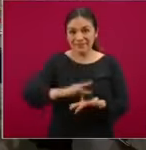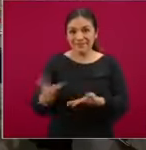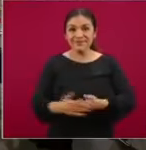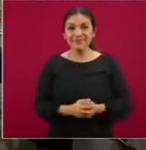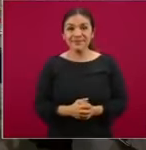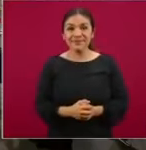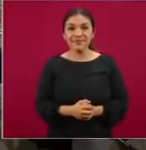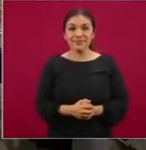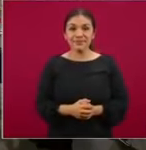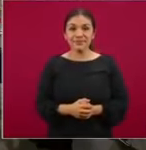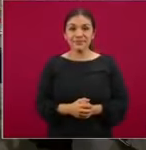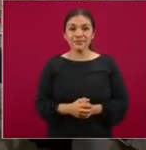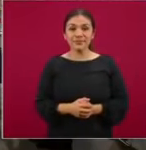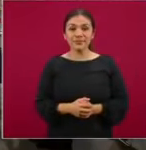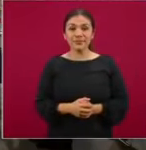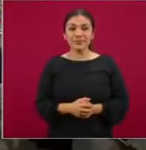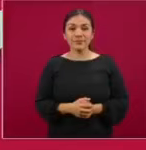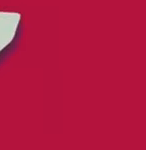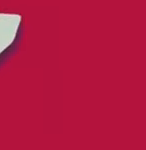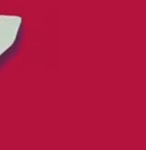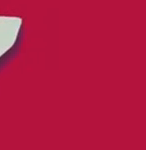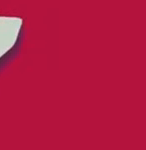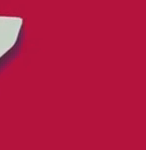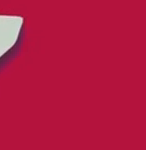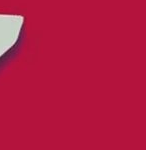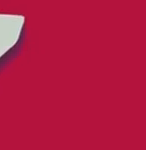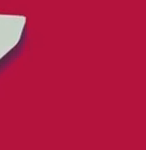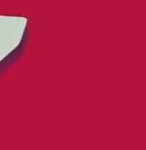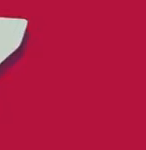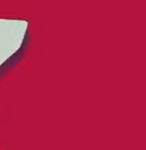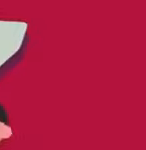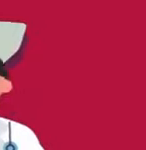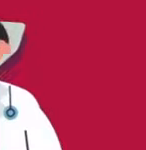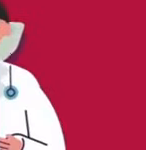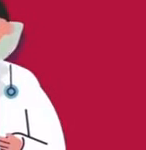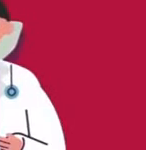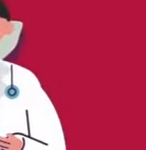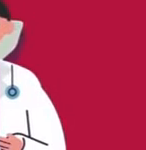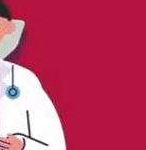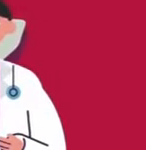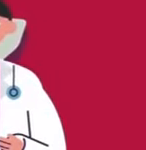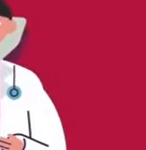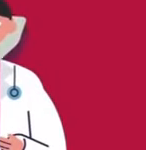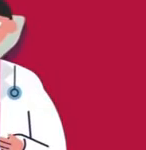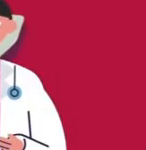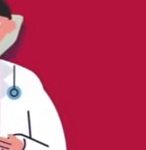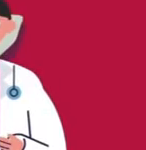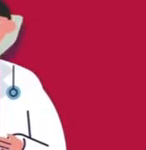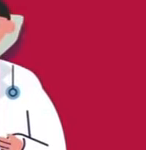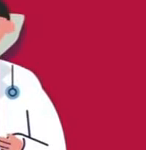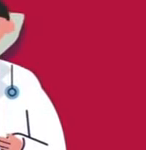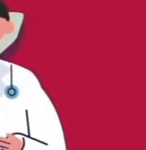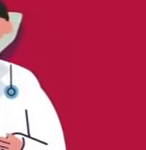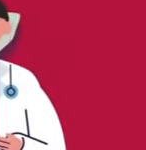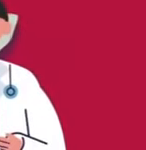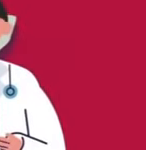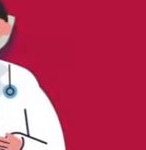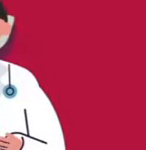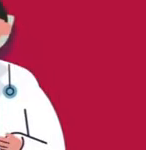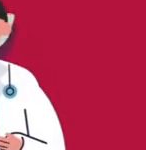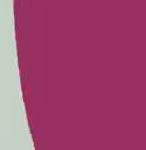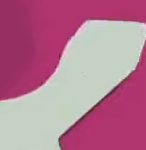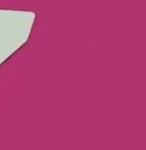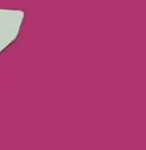favor. El Gobierno de México informa. Buenas noticias para las nuevas generaciones de médicas y